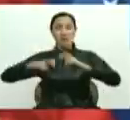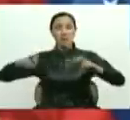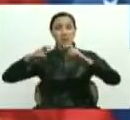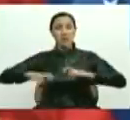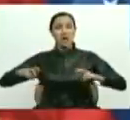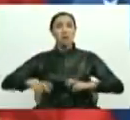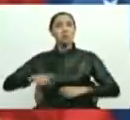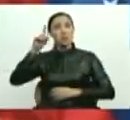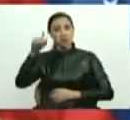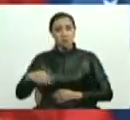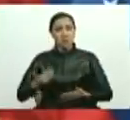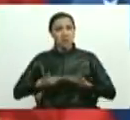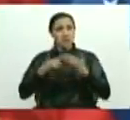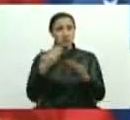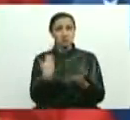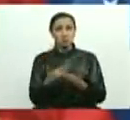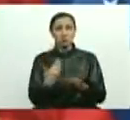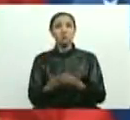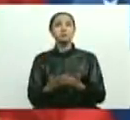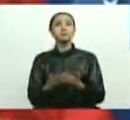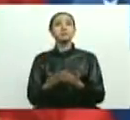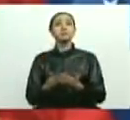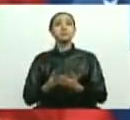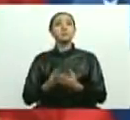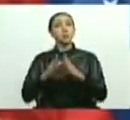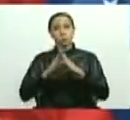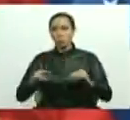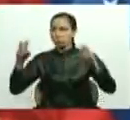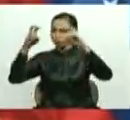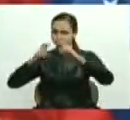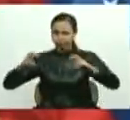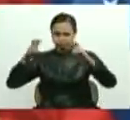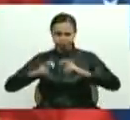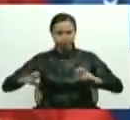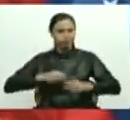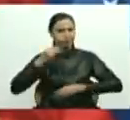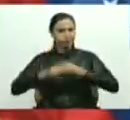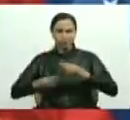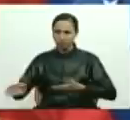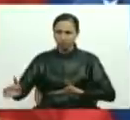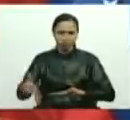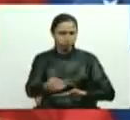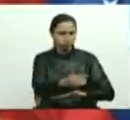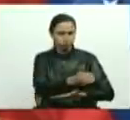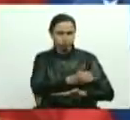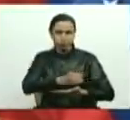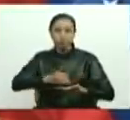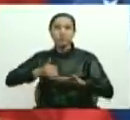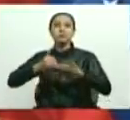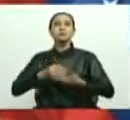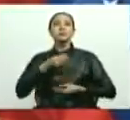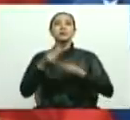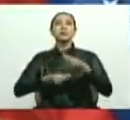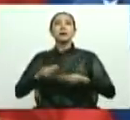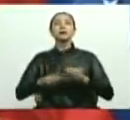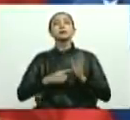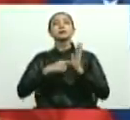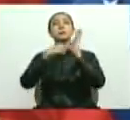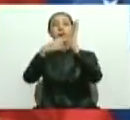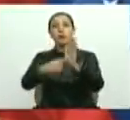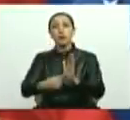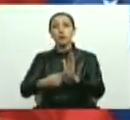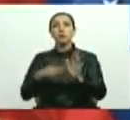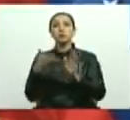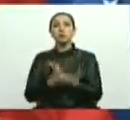igualmente aportar a dicho tribunal las experticias que se están recabando para determinar el alcance y